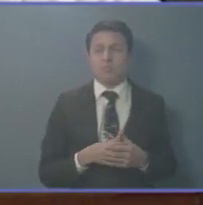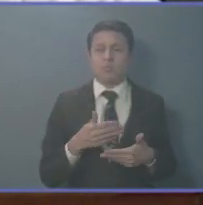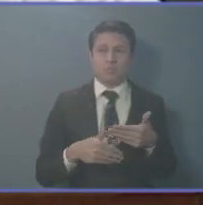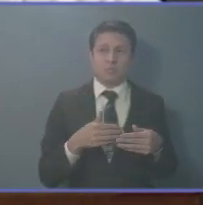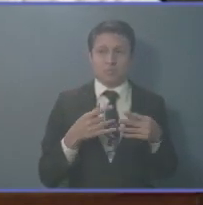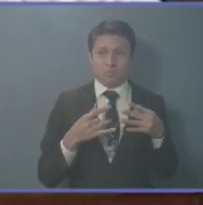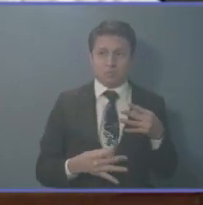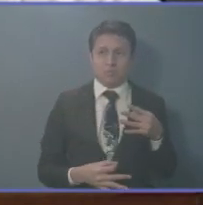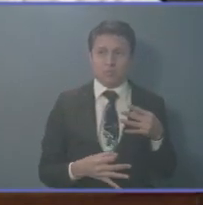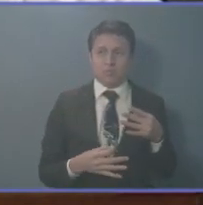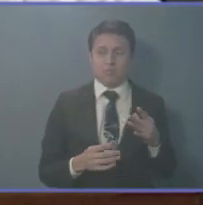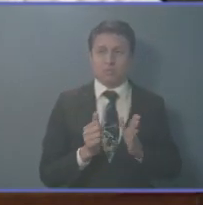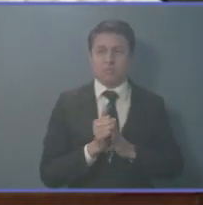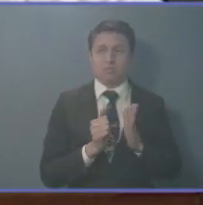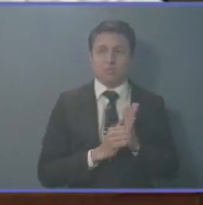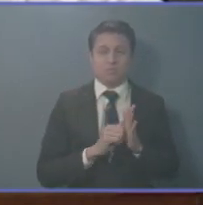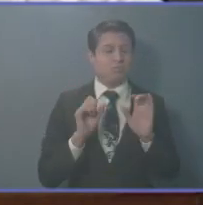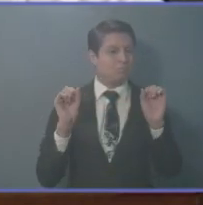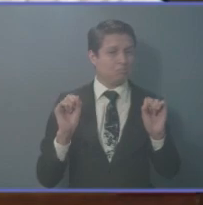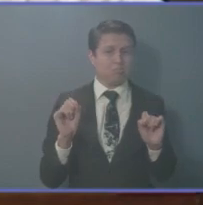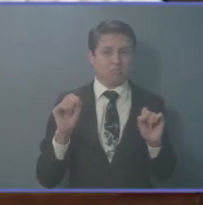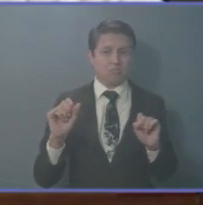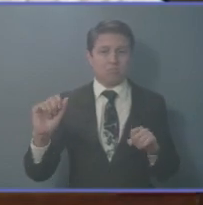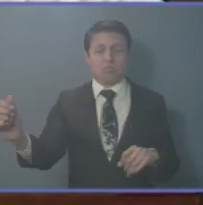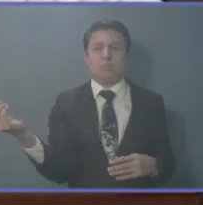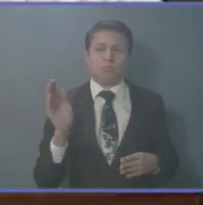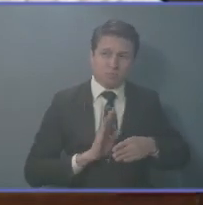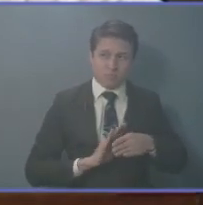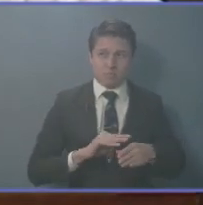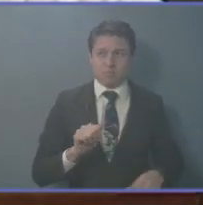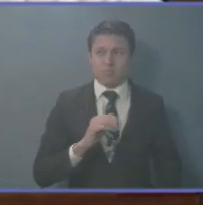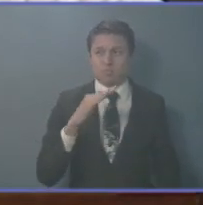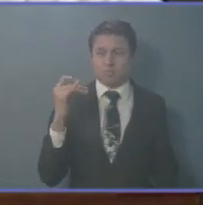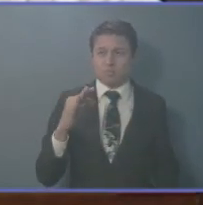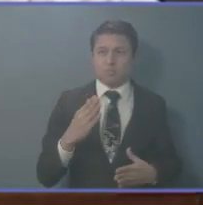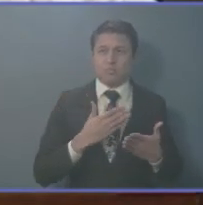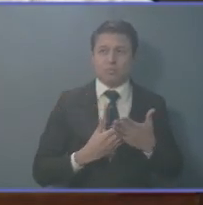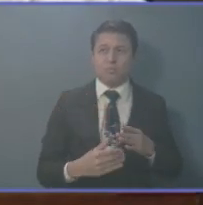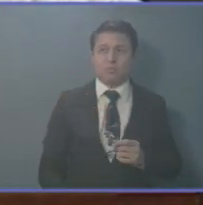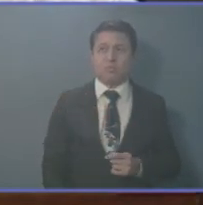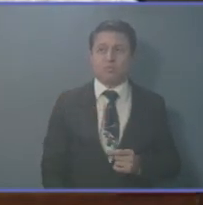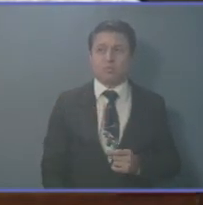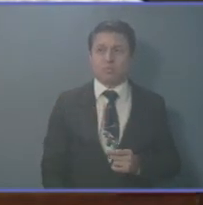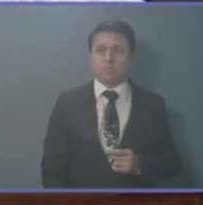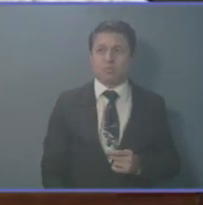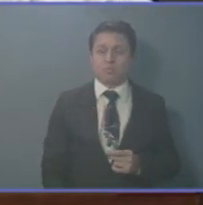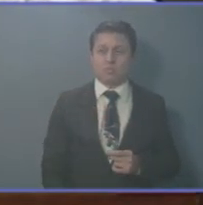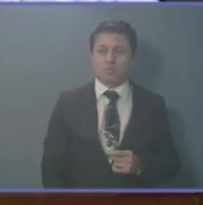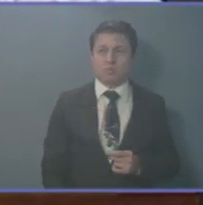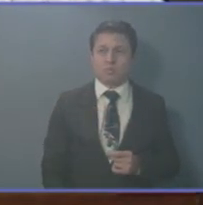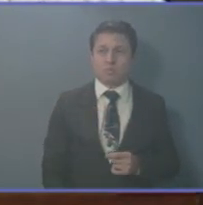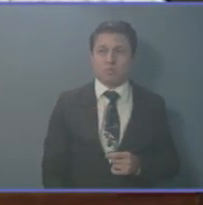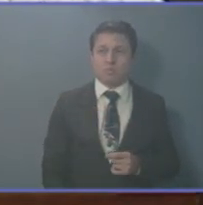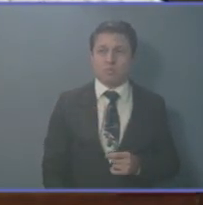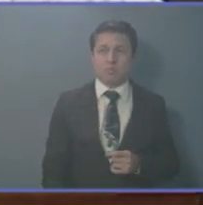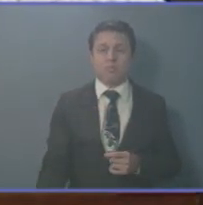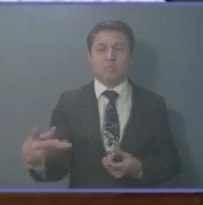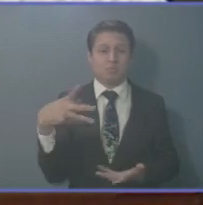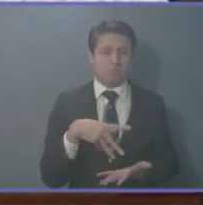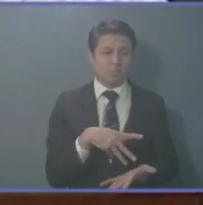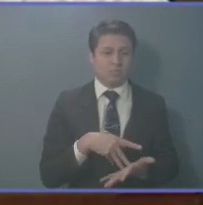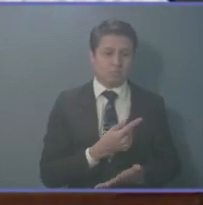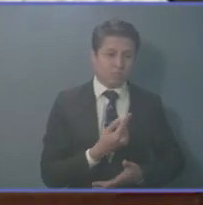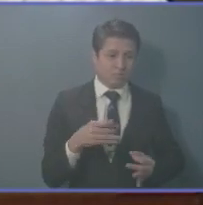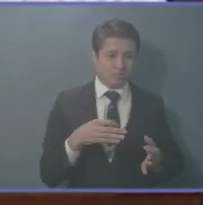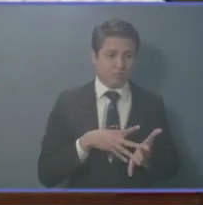este artículo no podrán limitarse en ningún caso la circulación de a. empleados públicos que tengan que